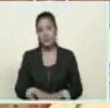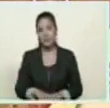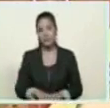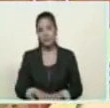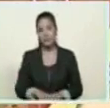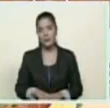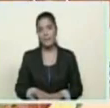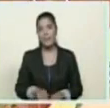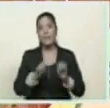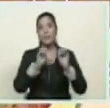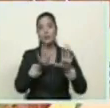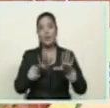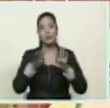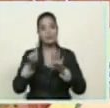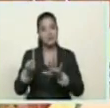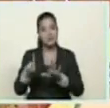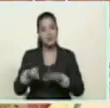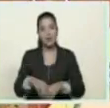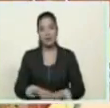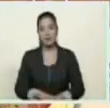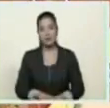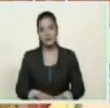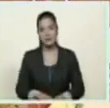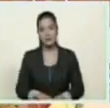y pasó el 96